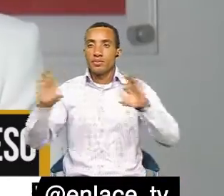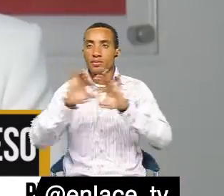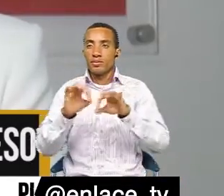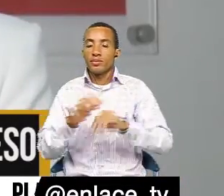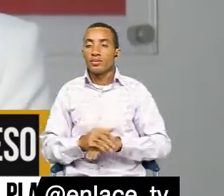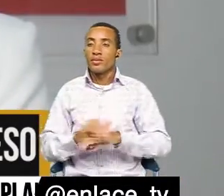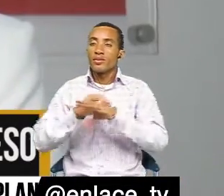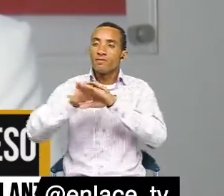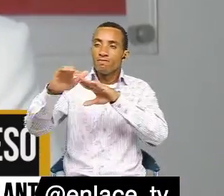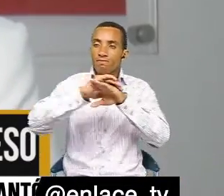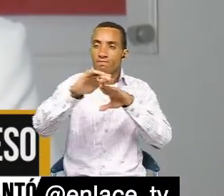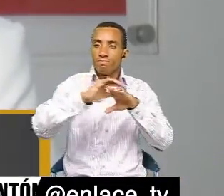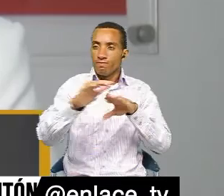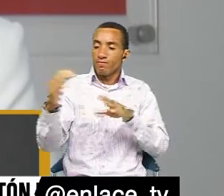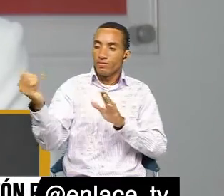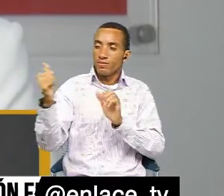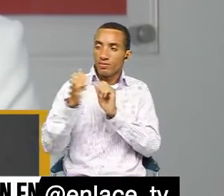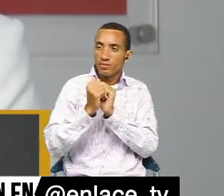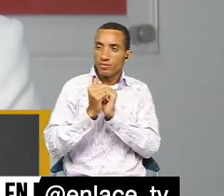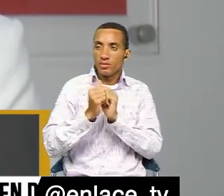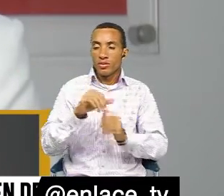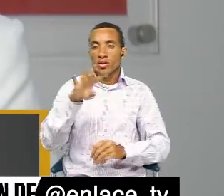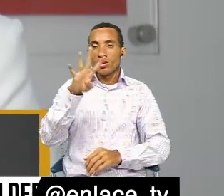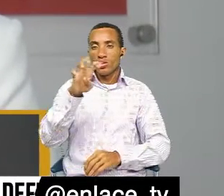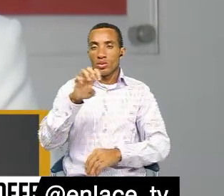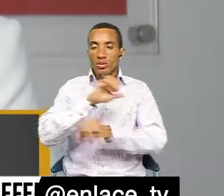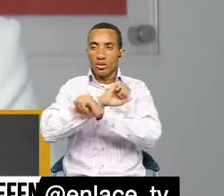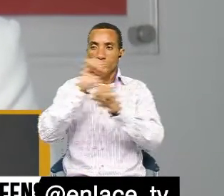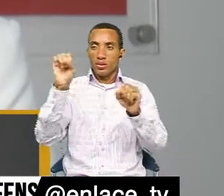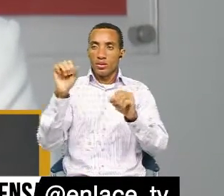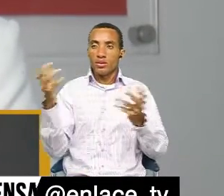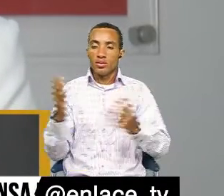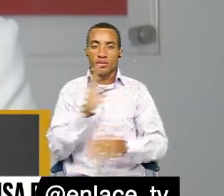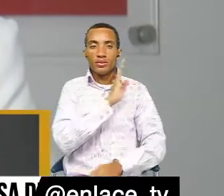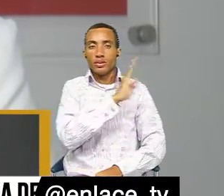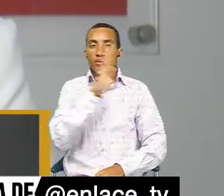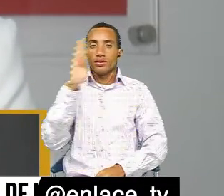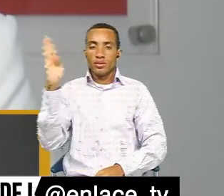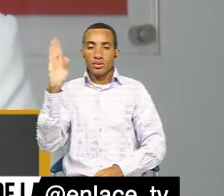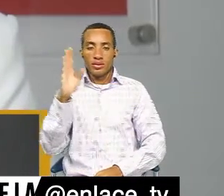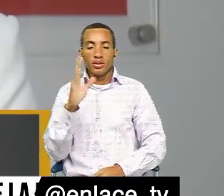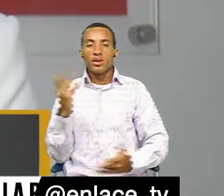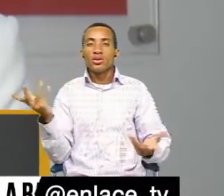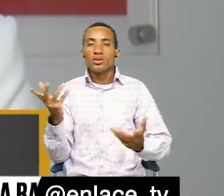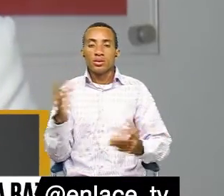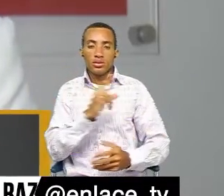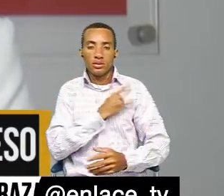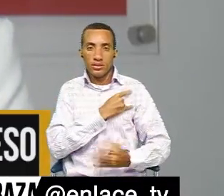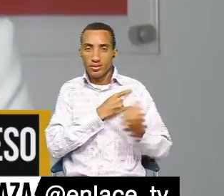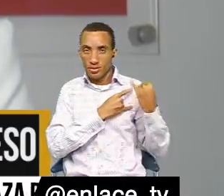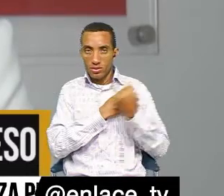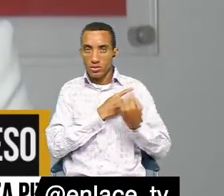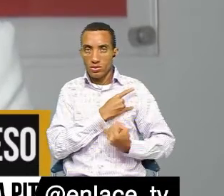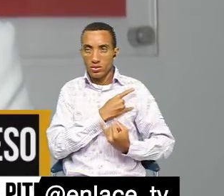para que nos acompañen desde las 9 de la mañana en la Biblioteca Alejandro Galvis de la UIS, y la idea es